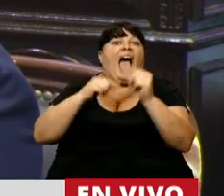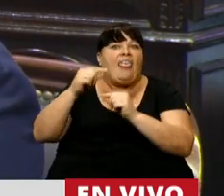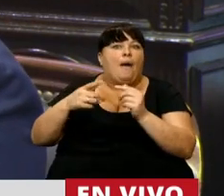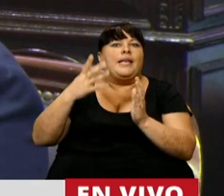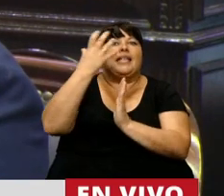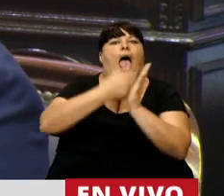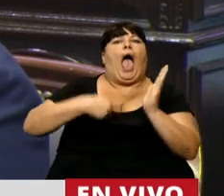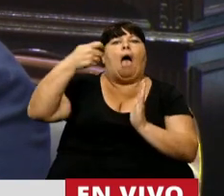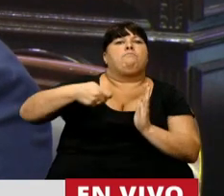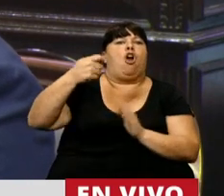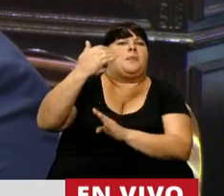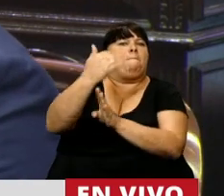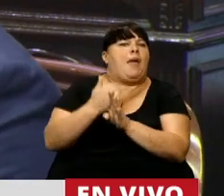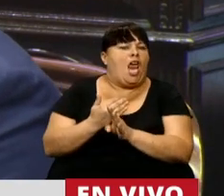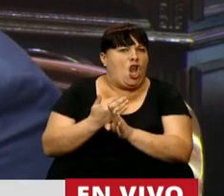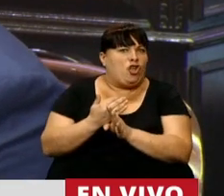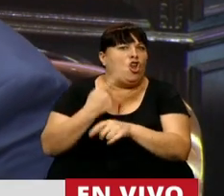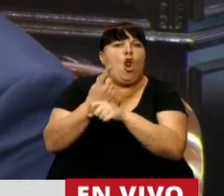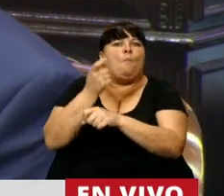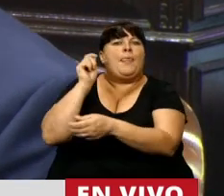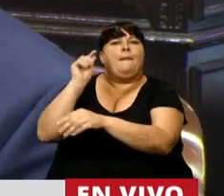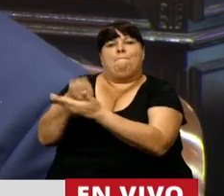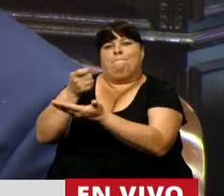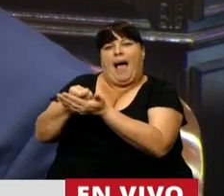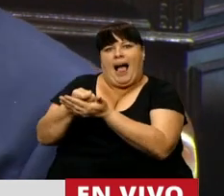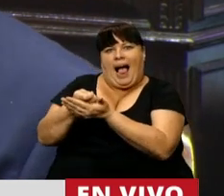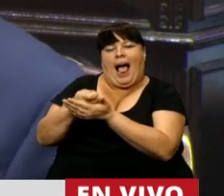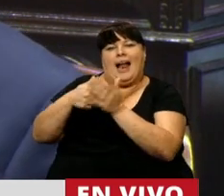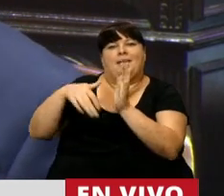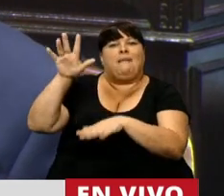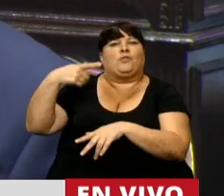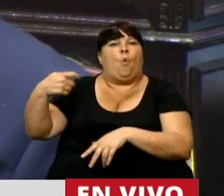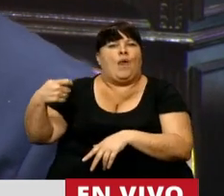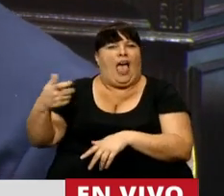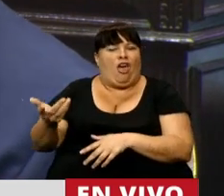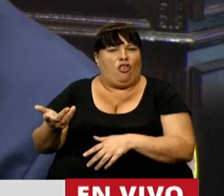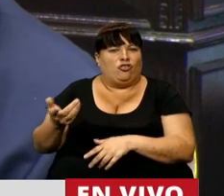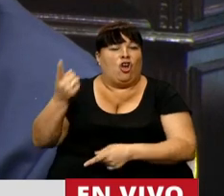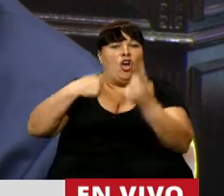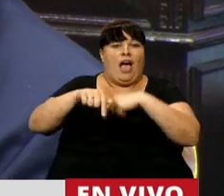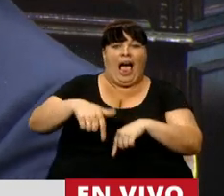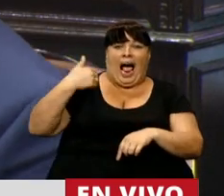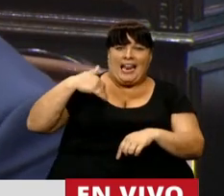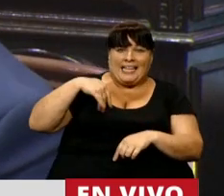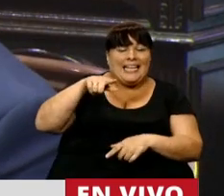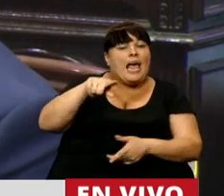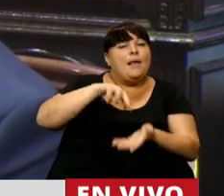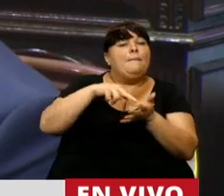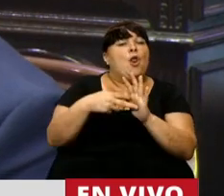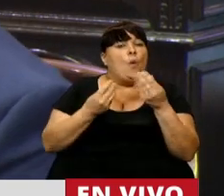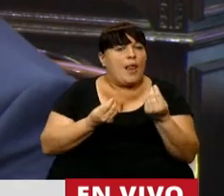menos aportantes sostienen a cada vez más pasivos. Hoy en la Argentina ese